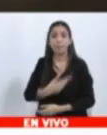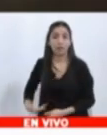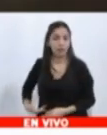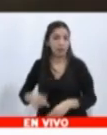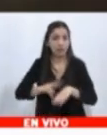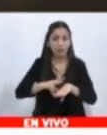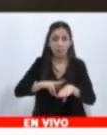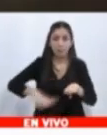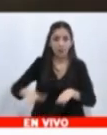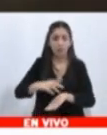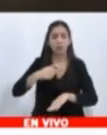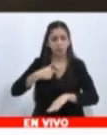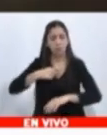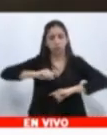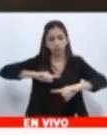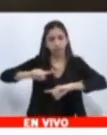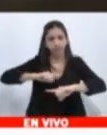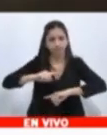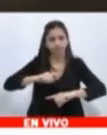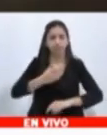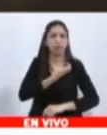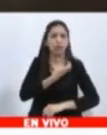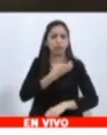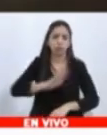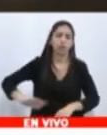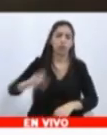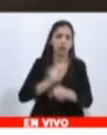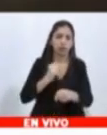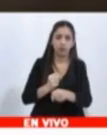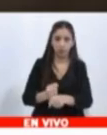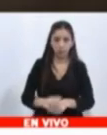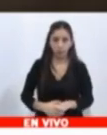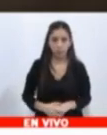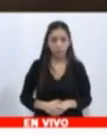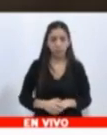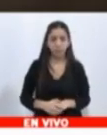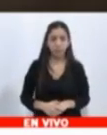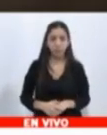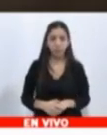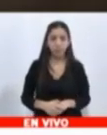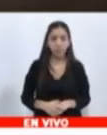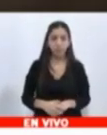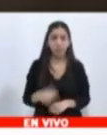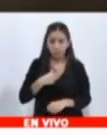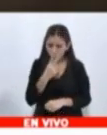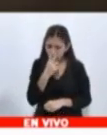que me toca a mí como presidente de la República estar en la conducción nacional.